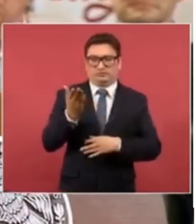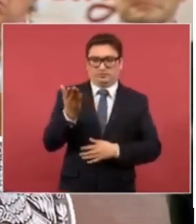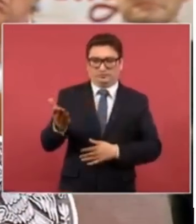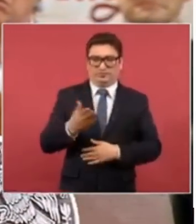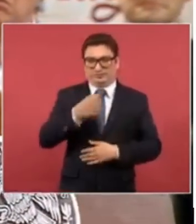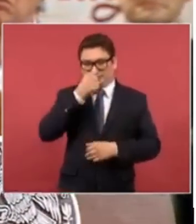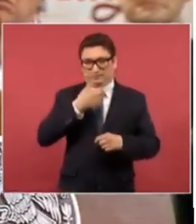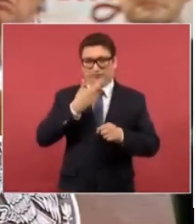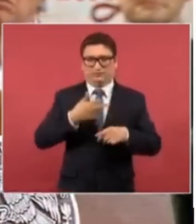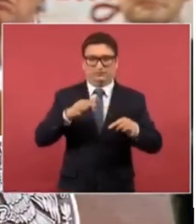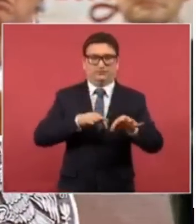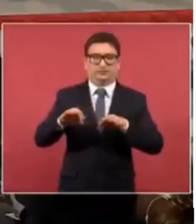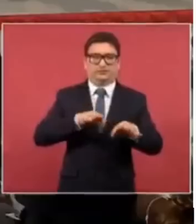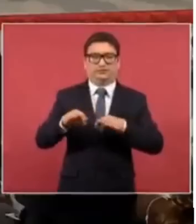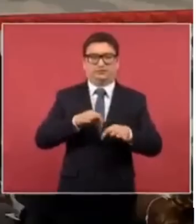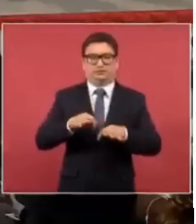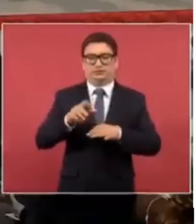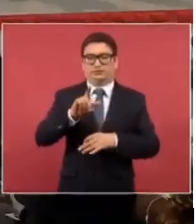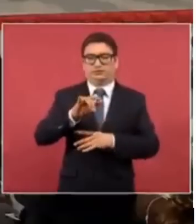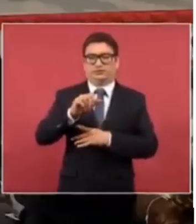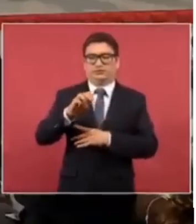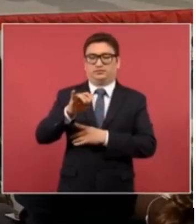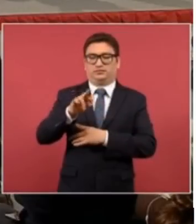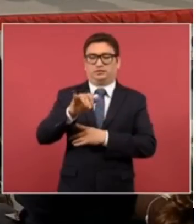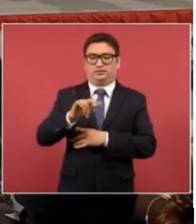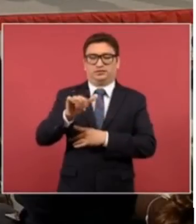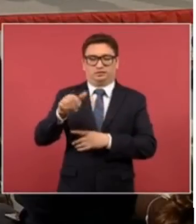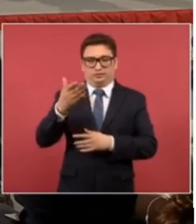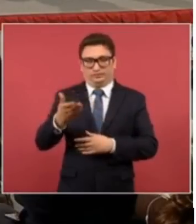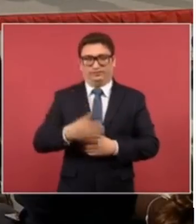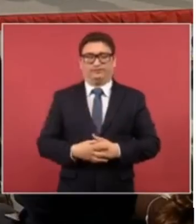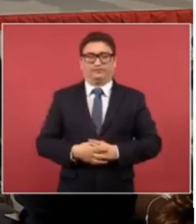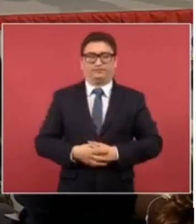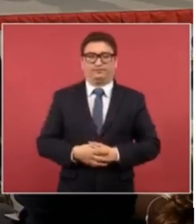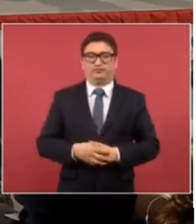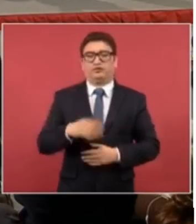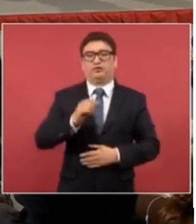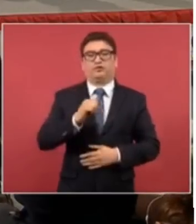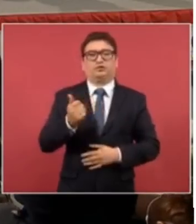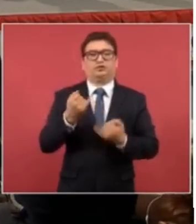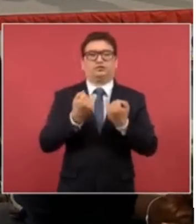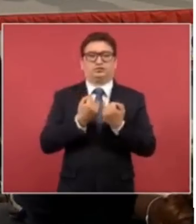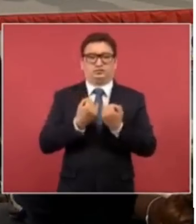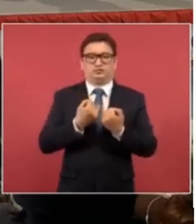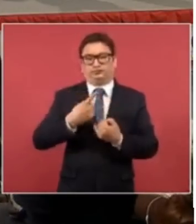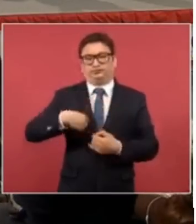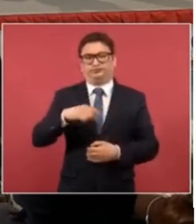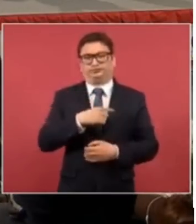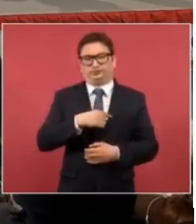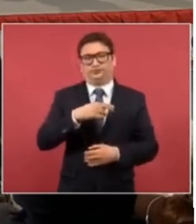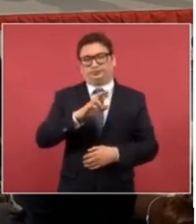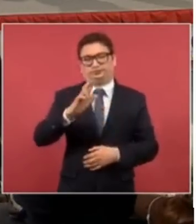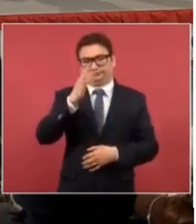Una mala noticia porque, aunque ustedes no lo crean, a ellos lo que quieren es que a